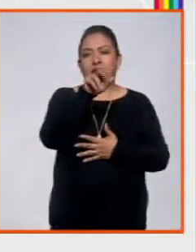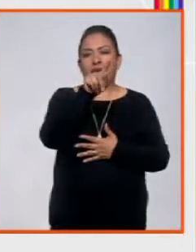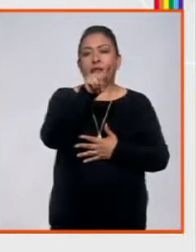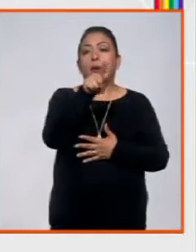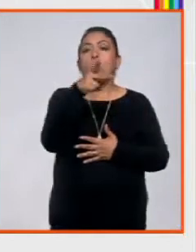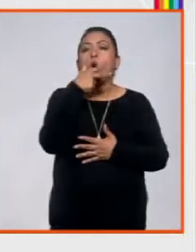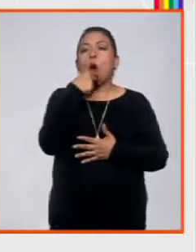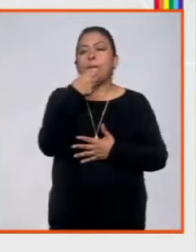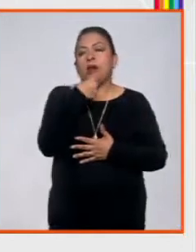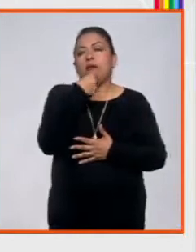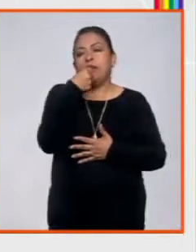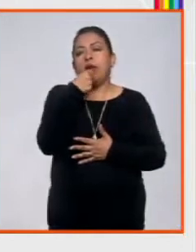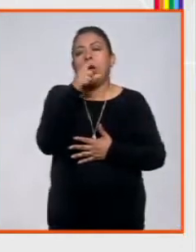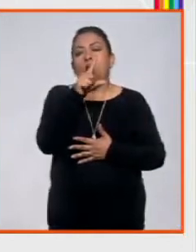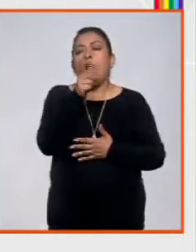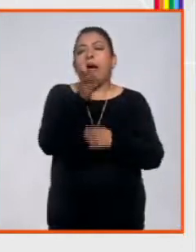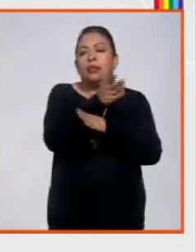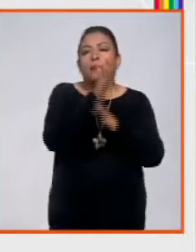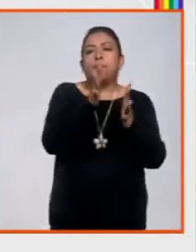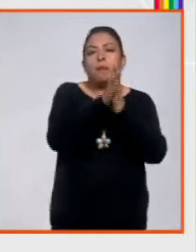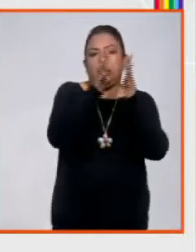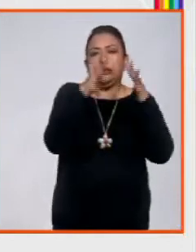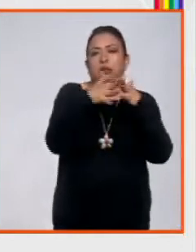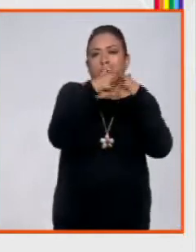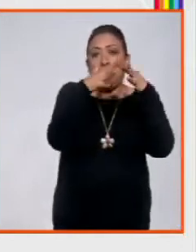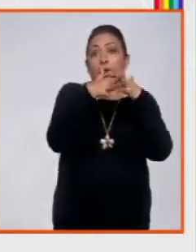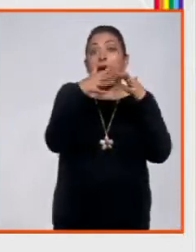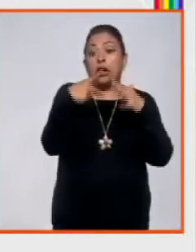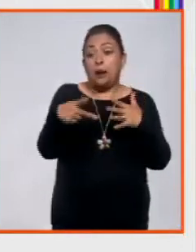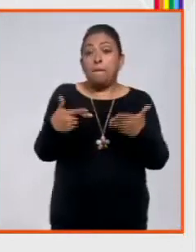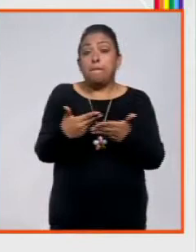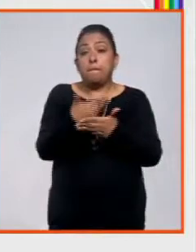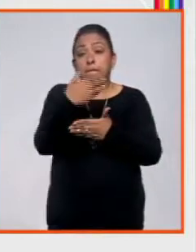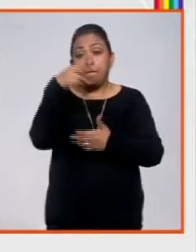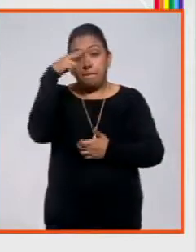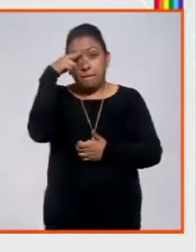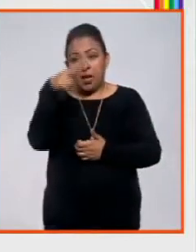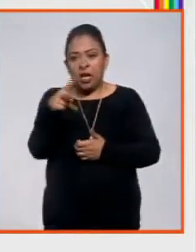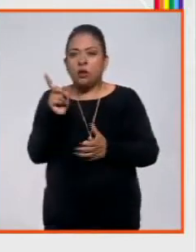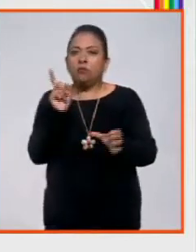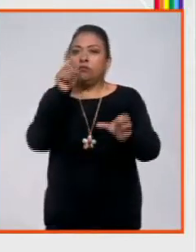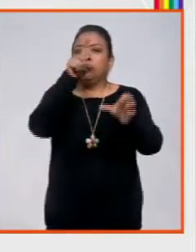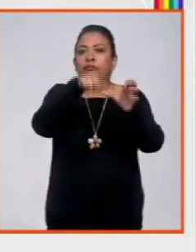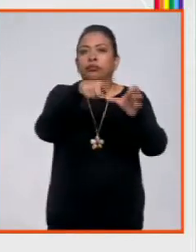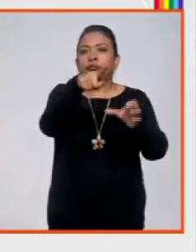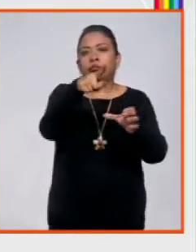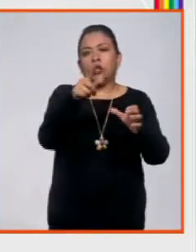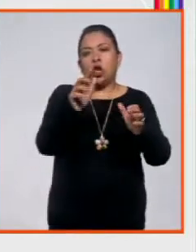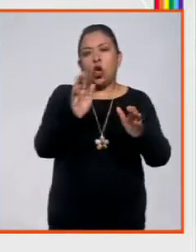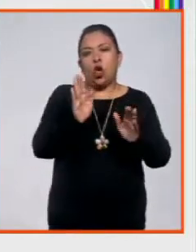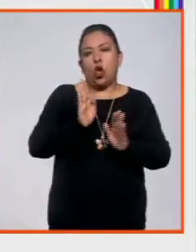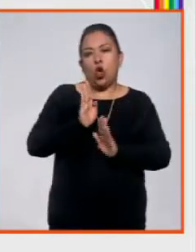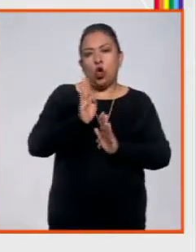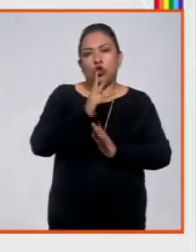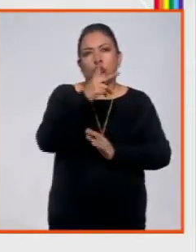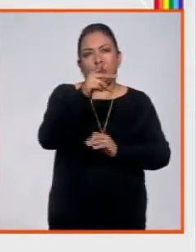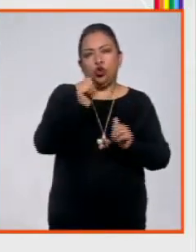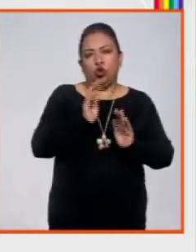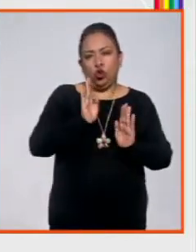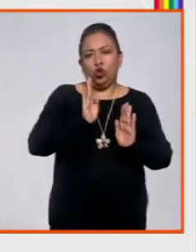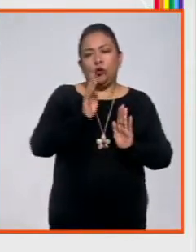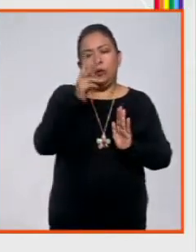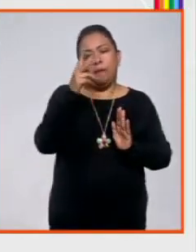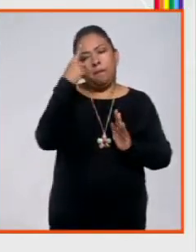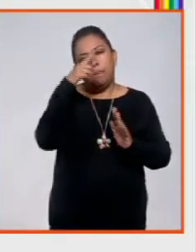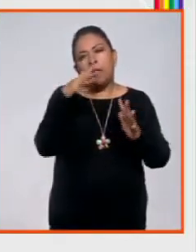veterano de guerra un veterano de guerra mexicano que se enrola en las filas norteamericanas para luchar en